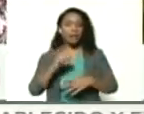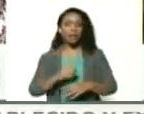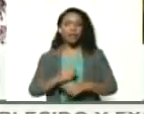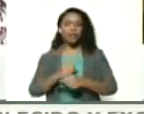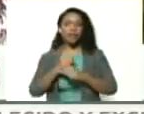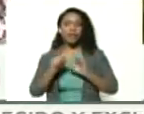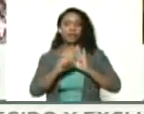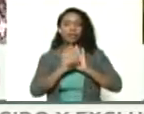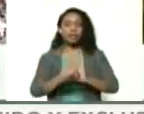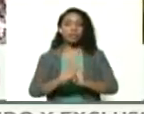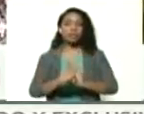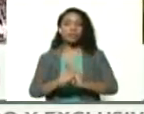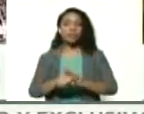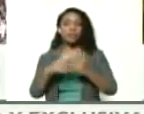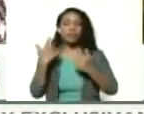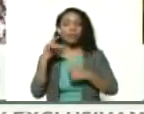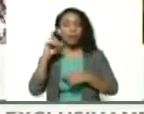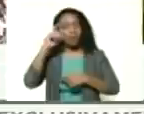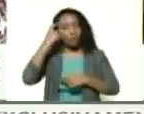que recordar